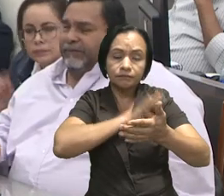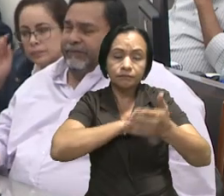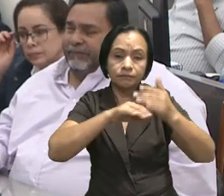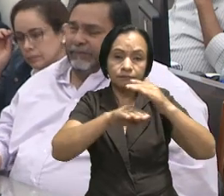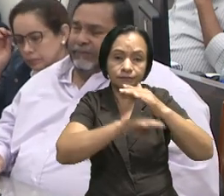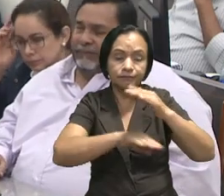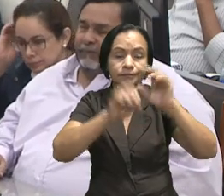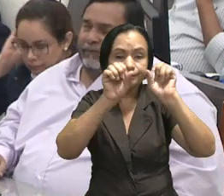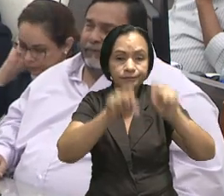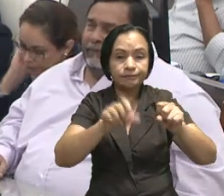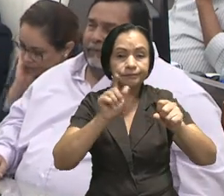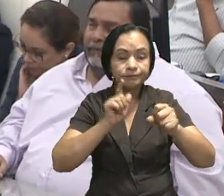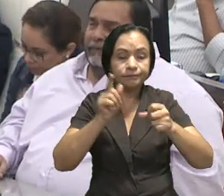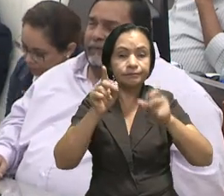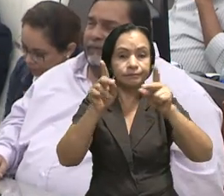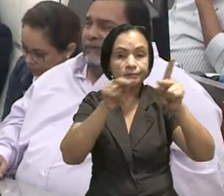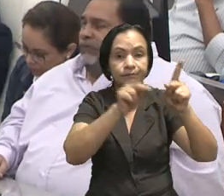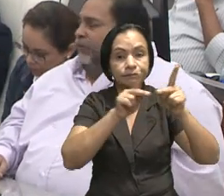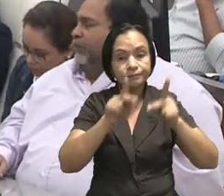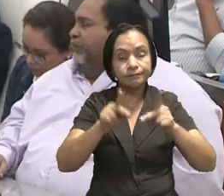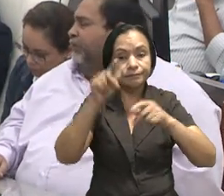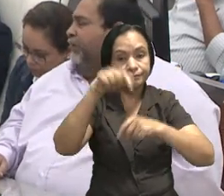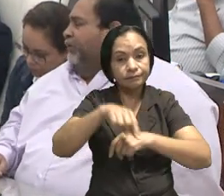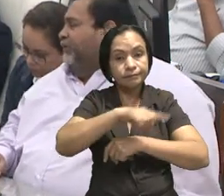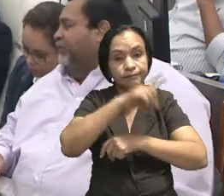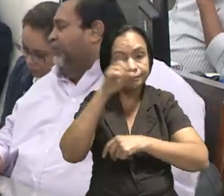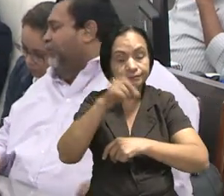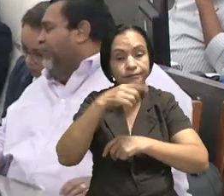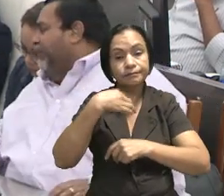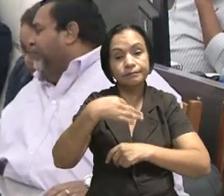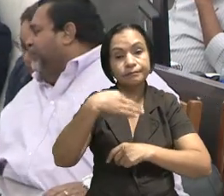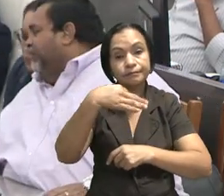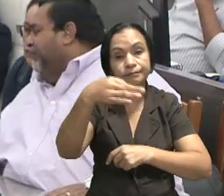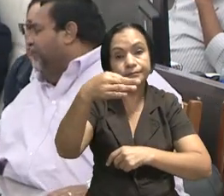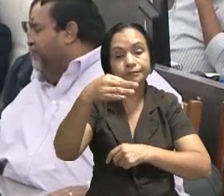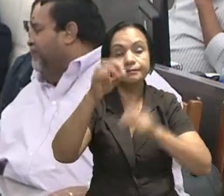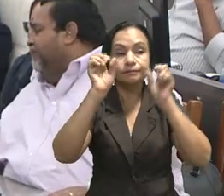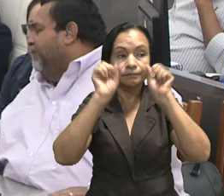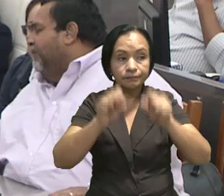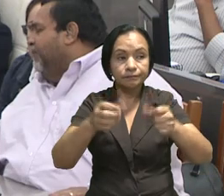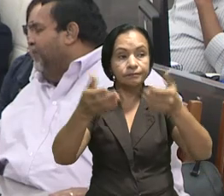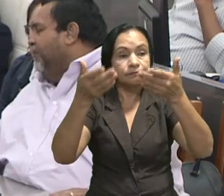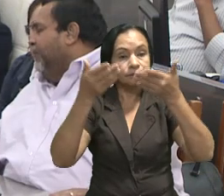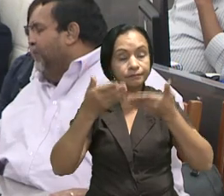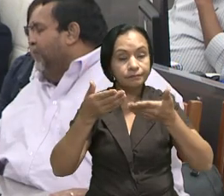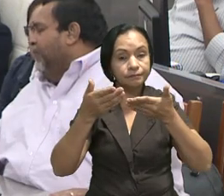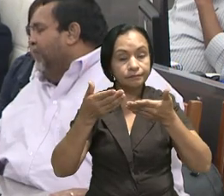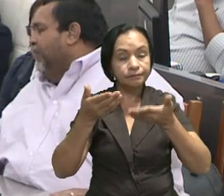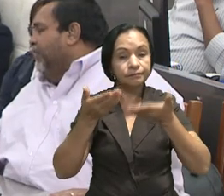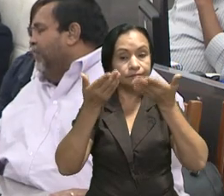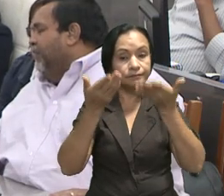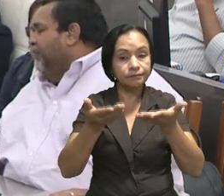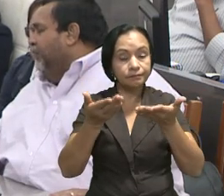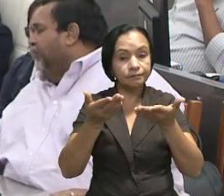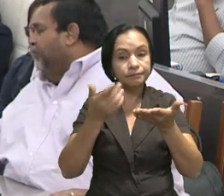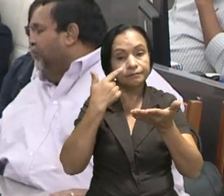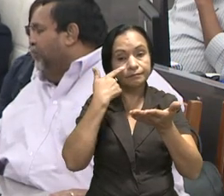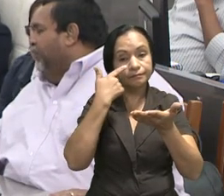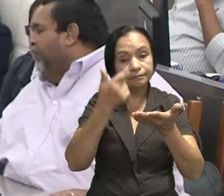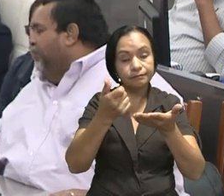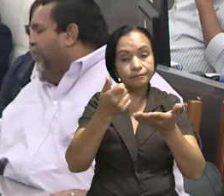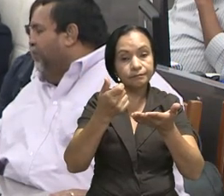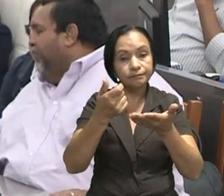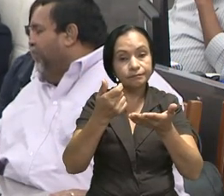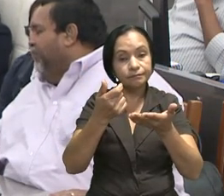puedan recibir todas aquellas personas hoy por hoy y a futuro puedan recibir este otorgamiento o